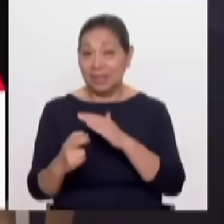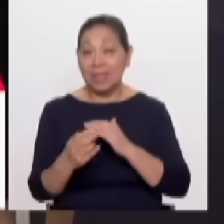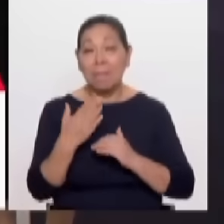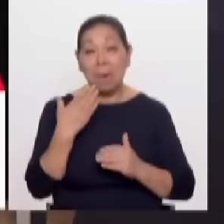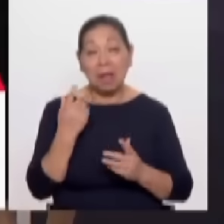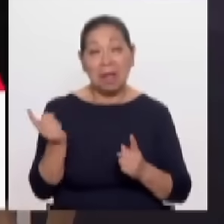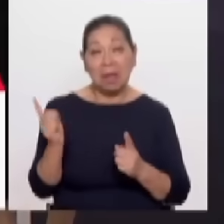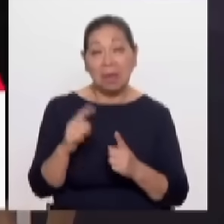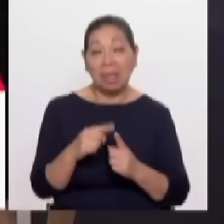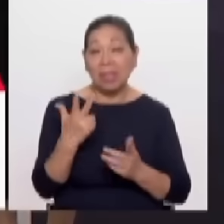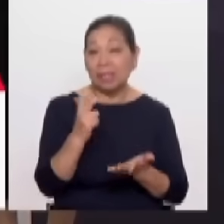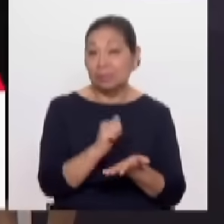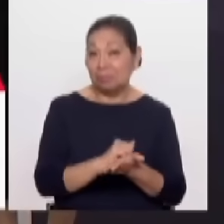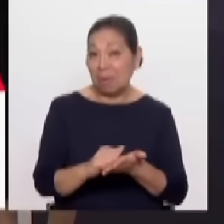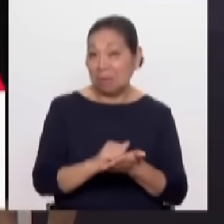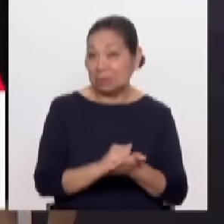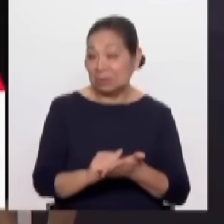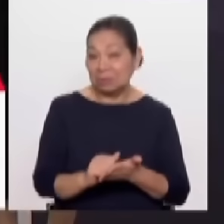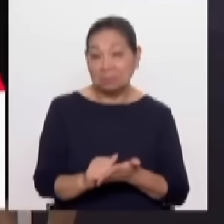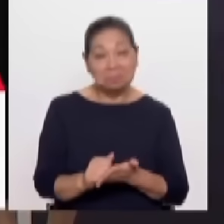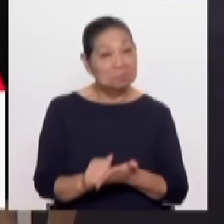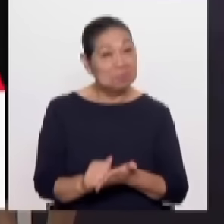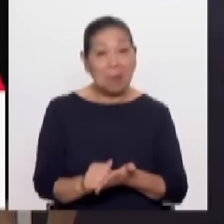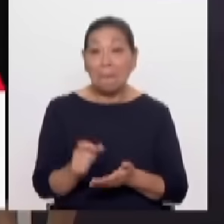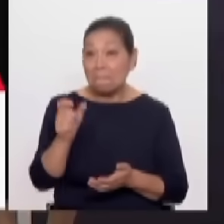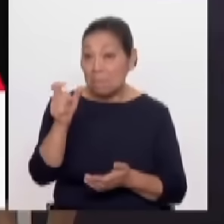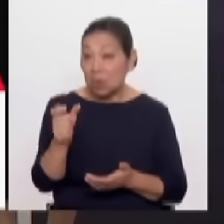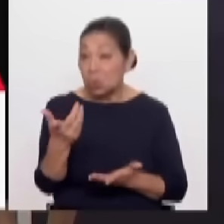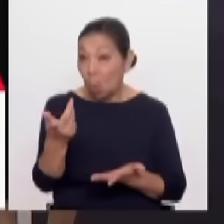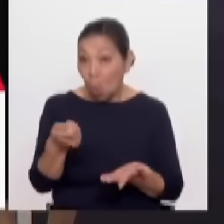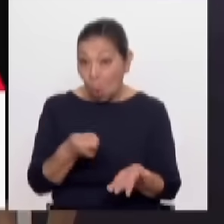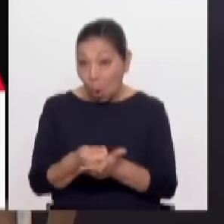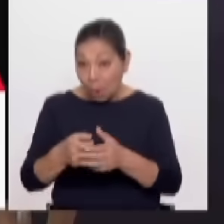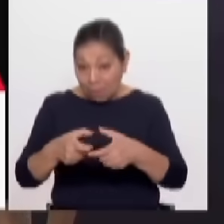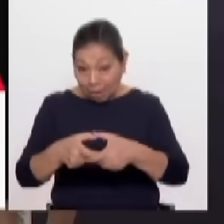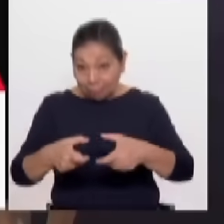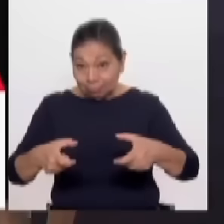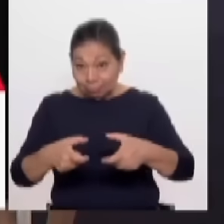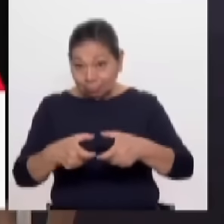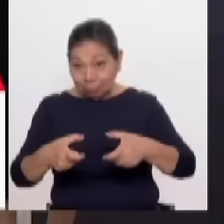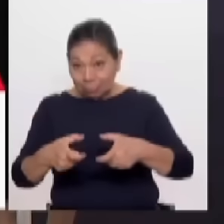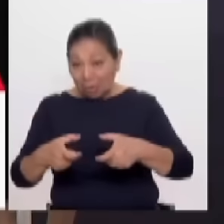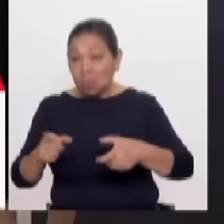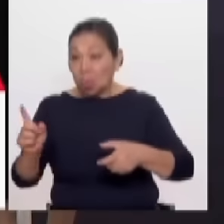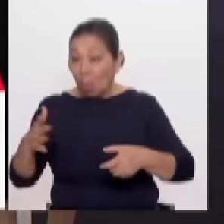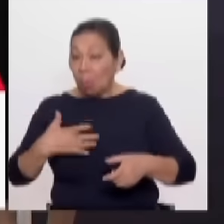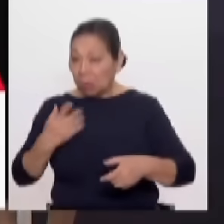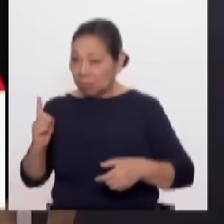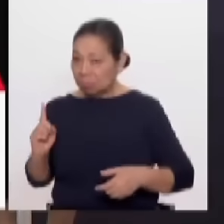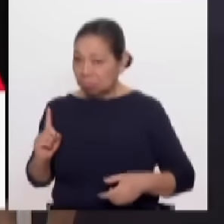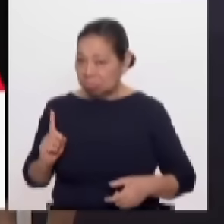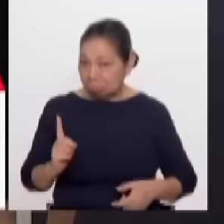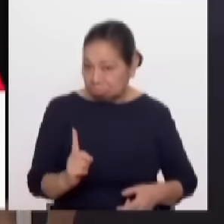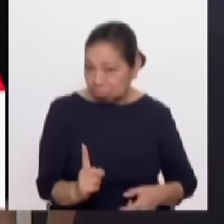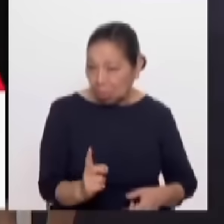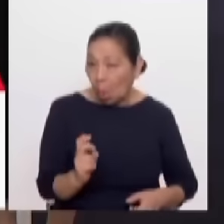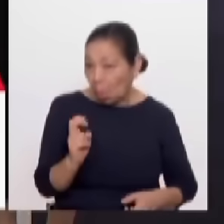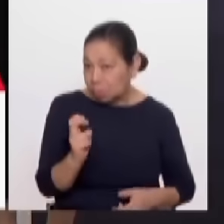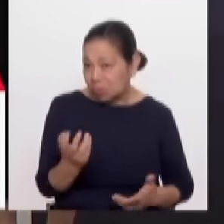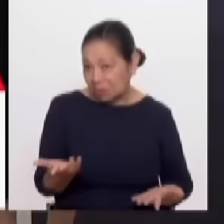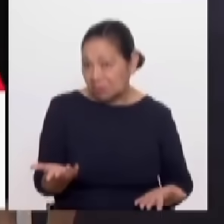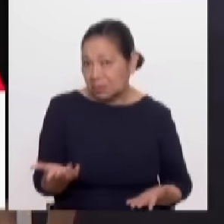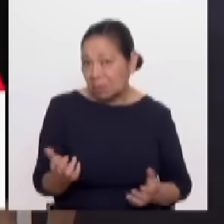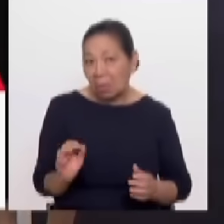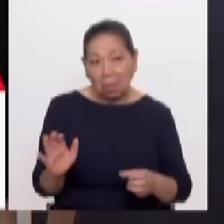durará por 3 meses, es decir, las personas que adquieran esta tarjeta podrán utilizar este